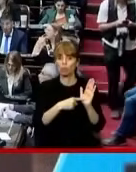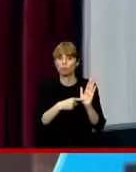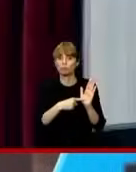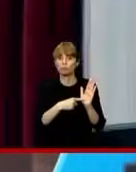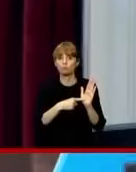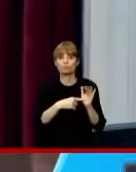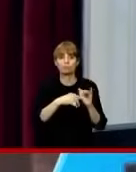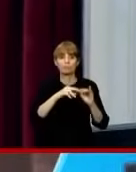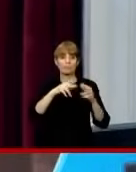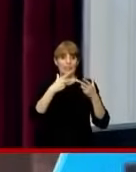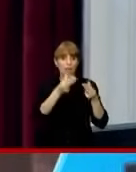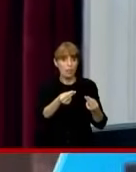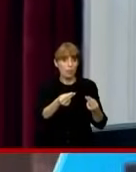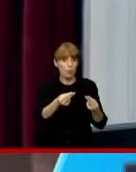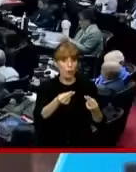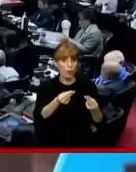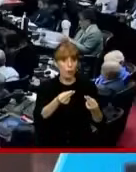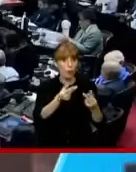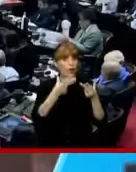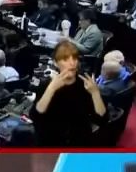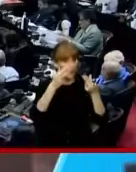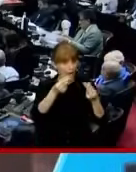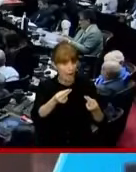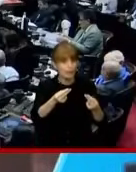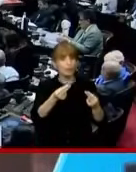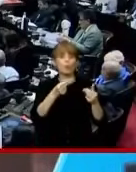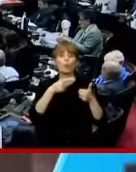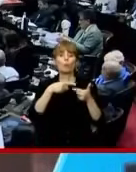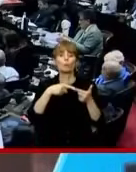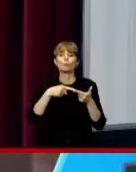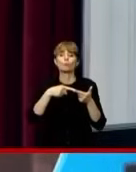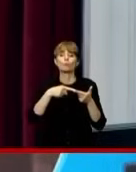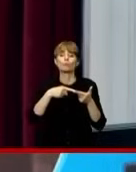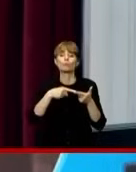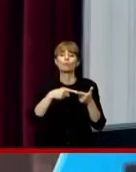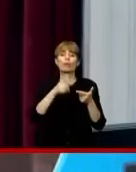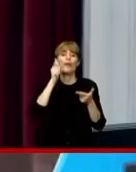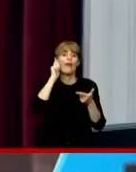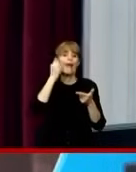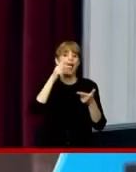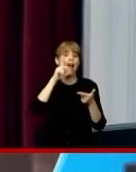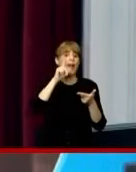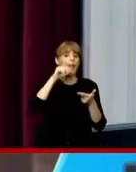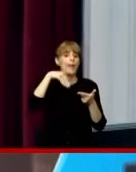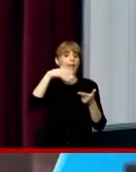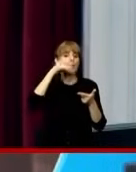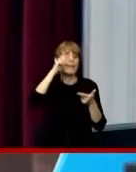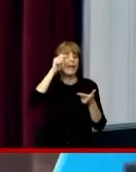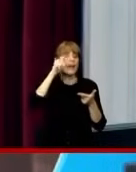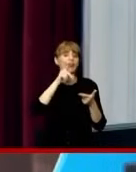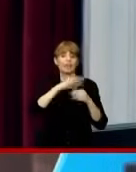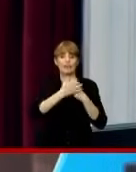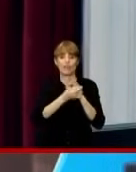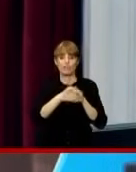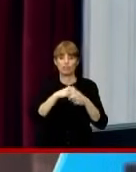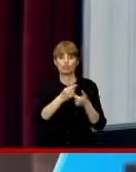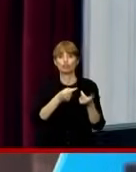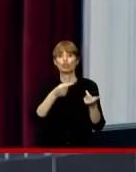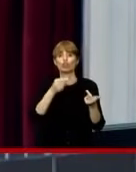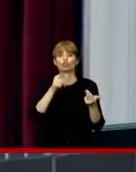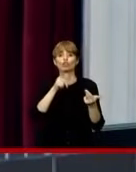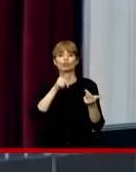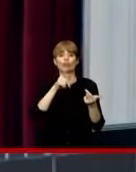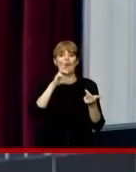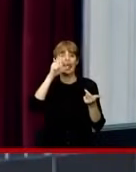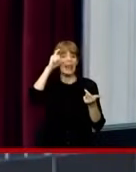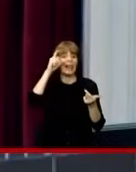Recibió a los rectores y está en la cuerda floja el funcionario que está a cargo. ¿Fue lo que pasó con el Papa? Yo creo que... ¿Sí? ¿O no fue lo que pasó con el Papa? Es difícil poner como un